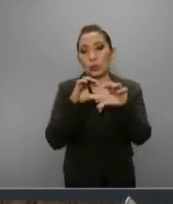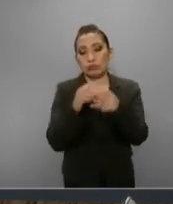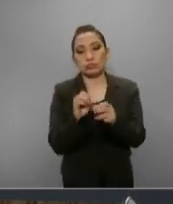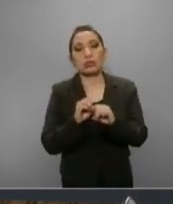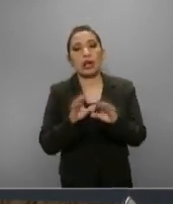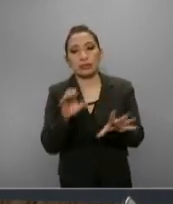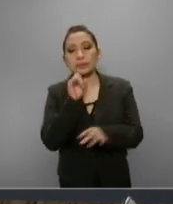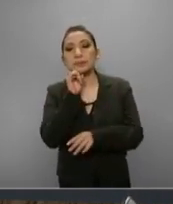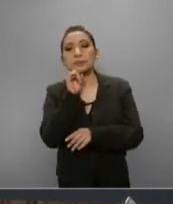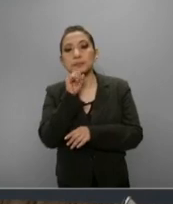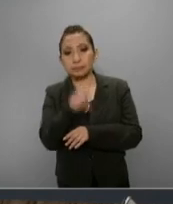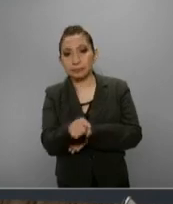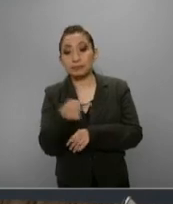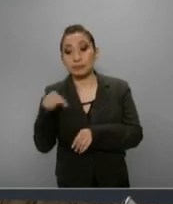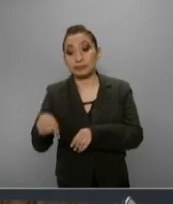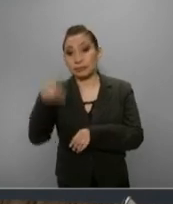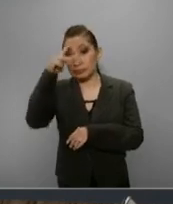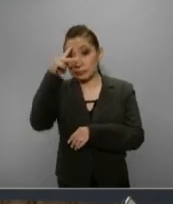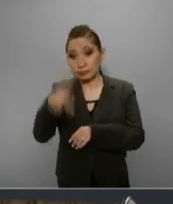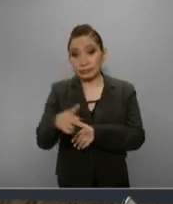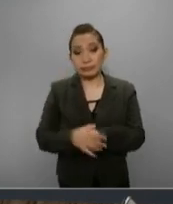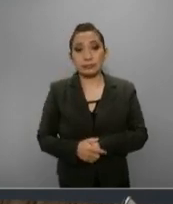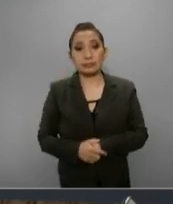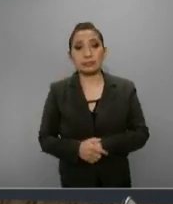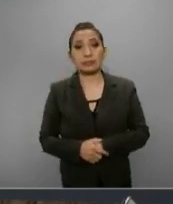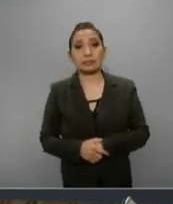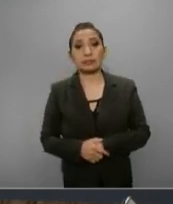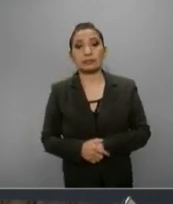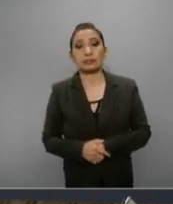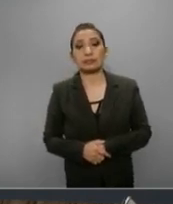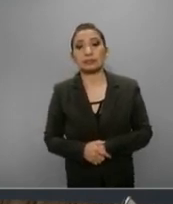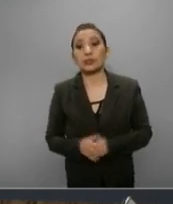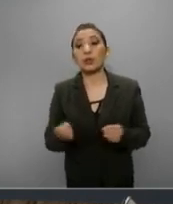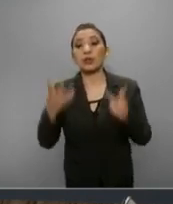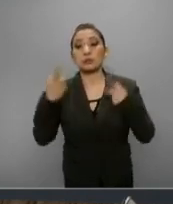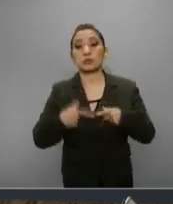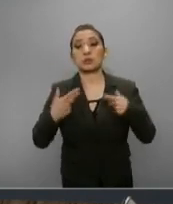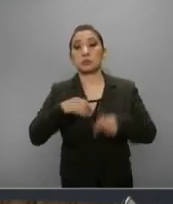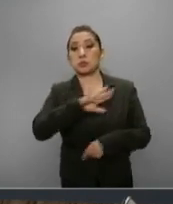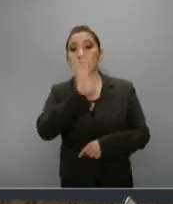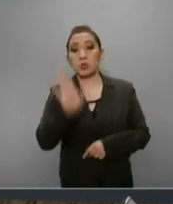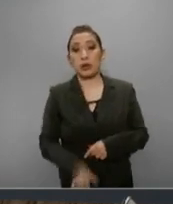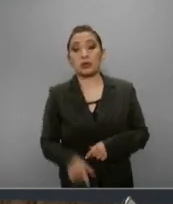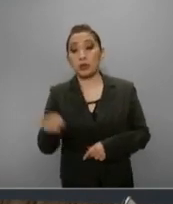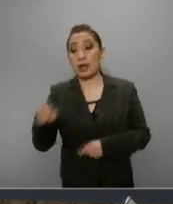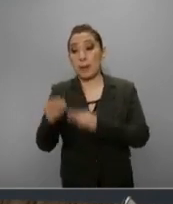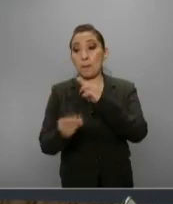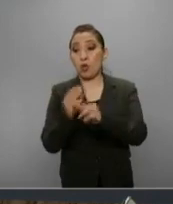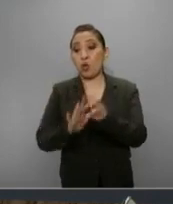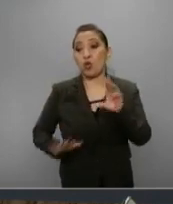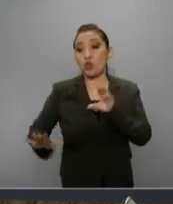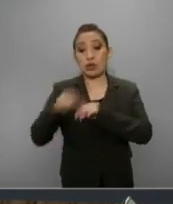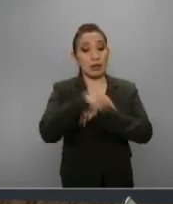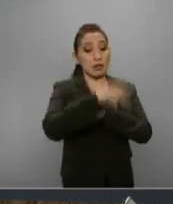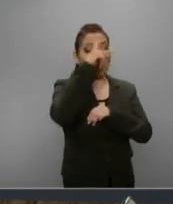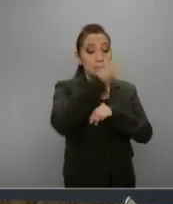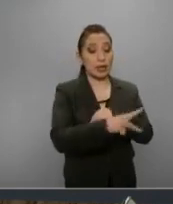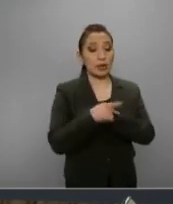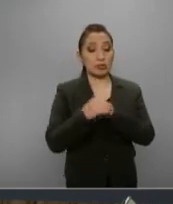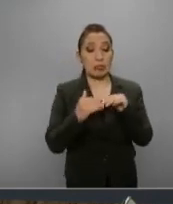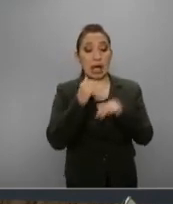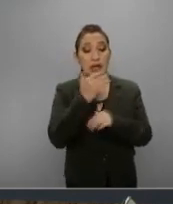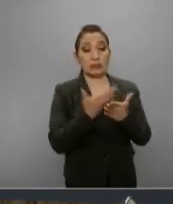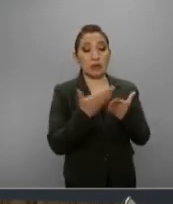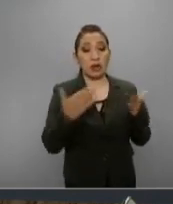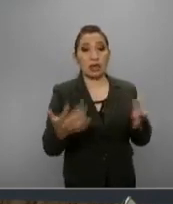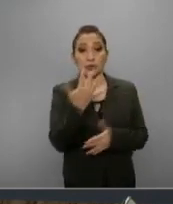y naturalmente también en nuestro país, el número de muertes en el planeta y en nuestro país, que